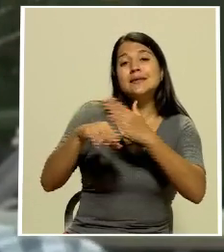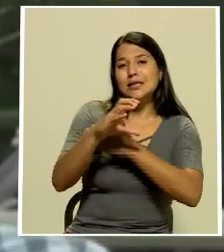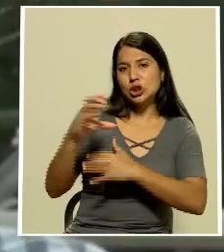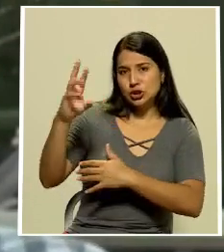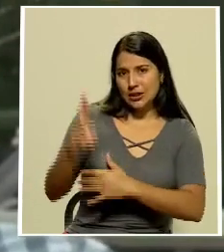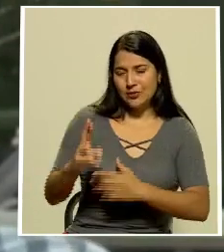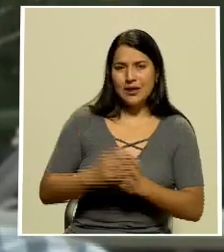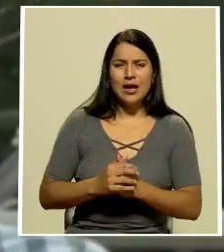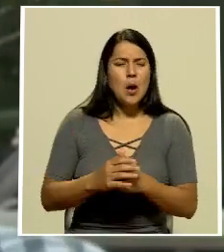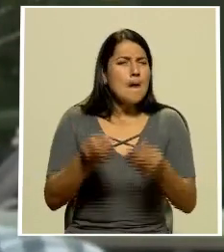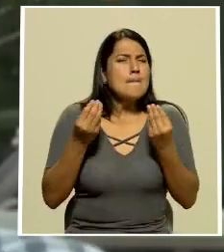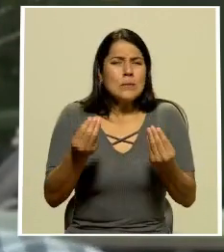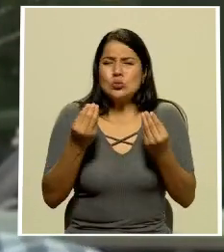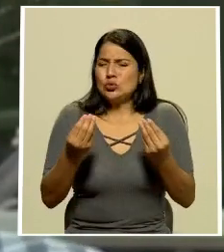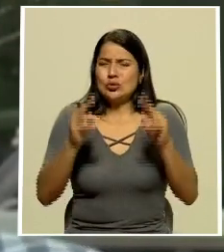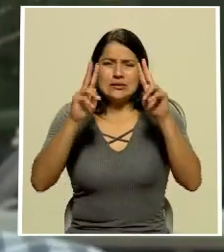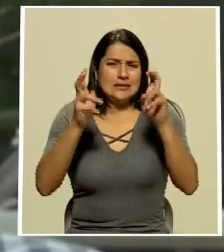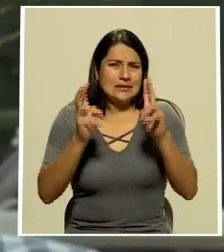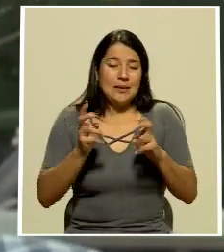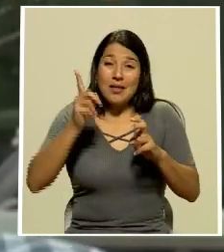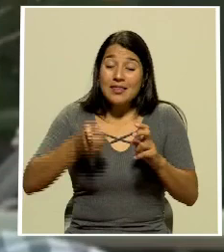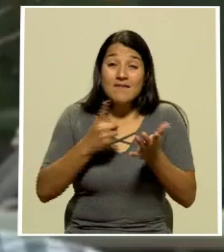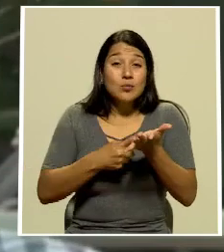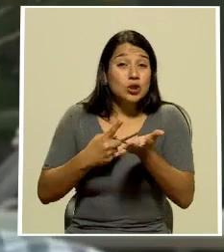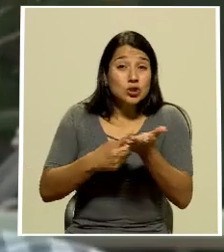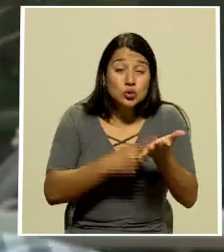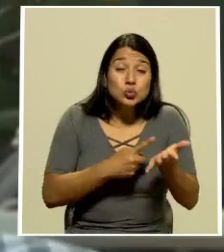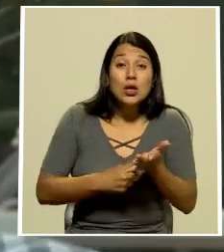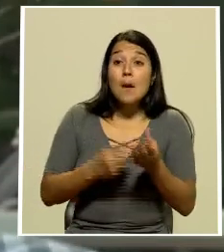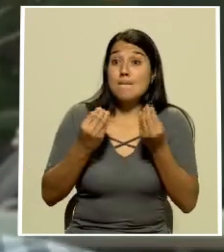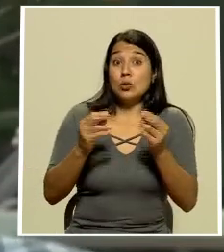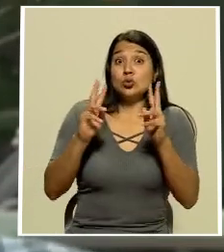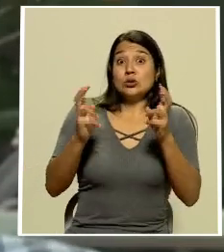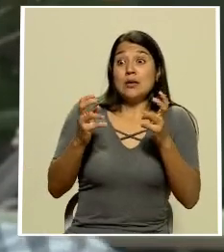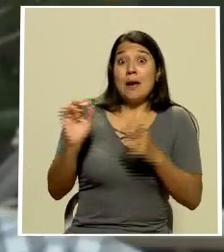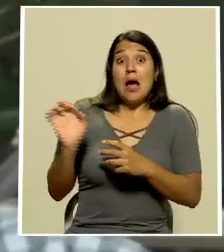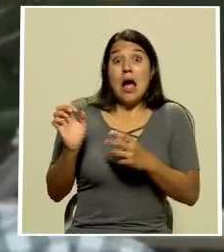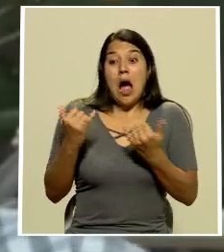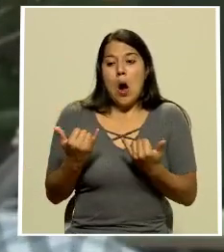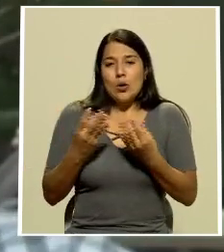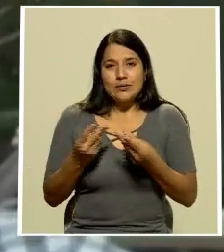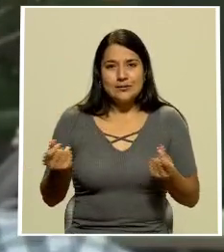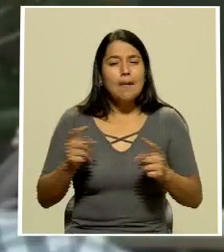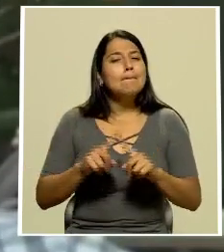Hay muchos temas a debatir y muchas urgencias a resolver, pero